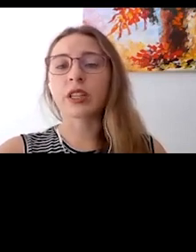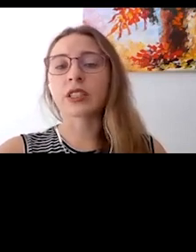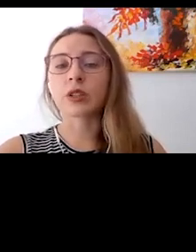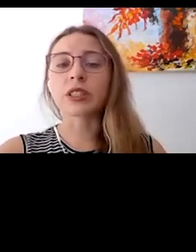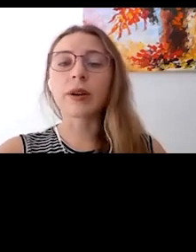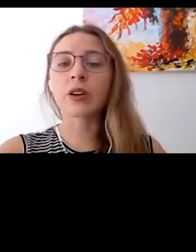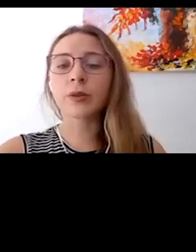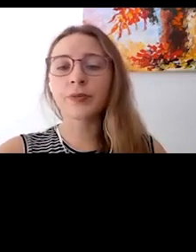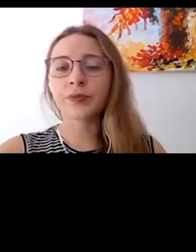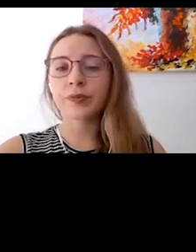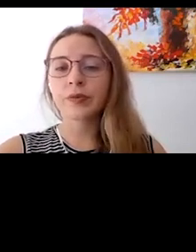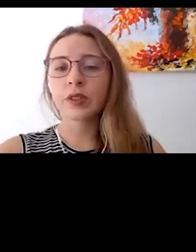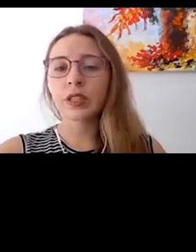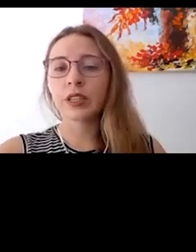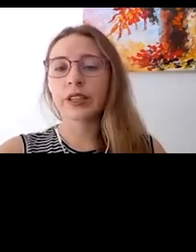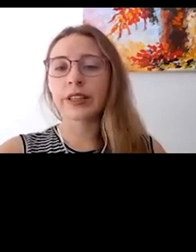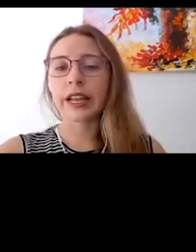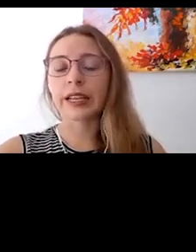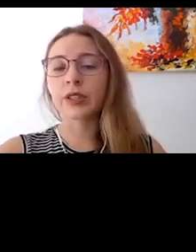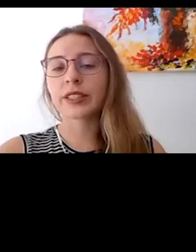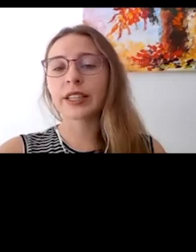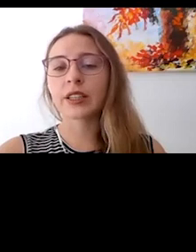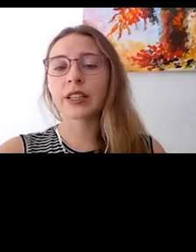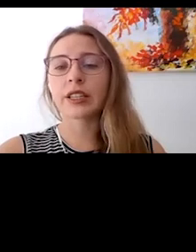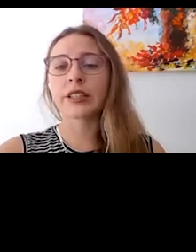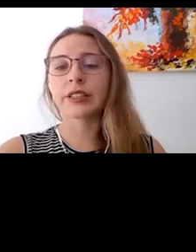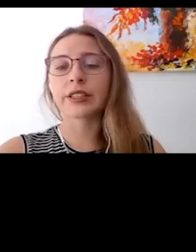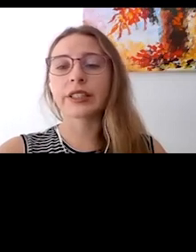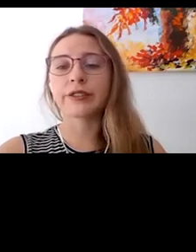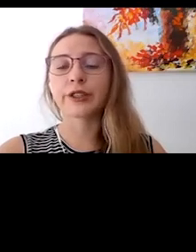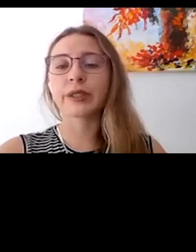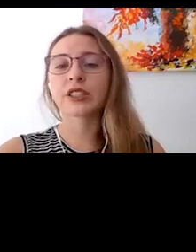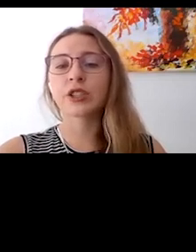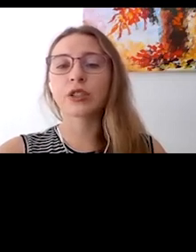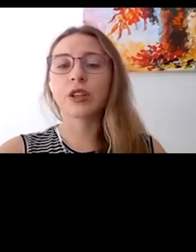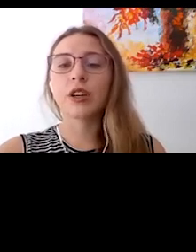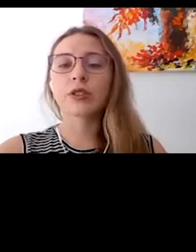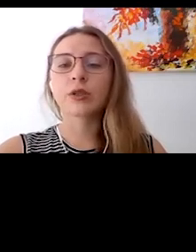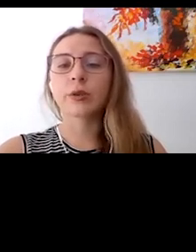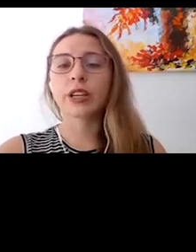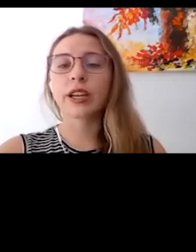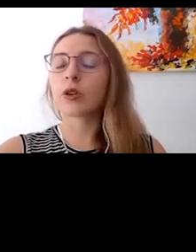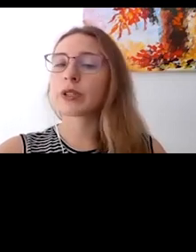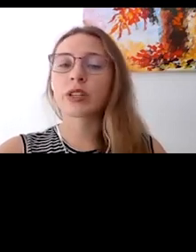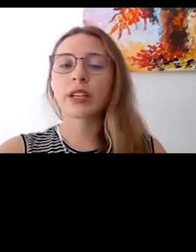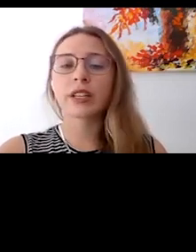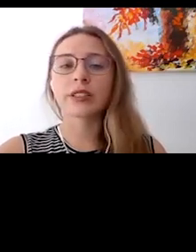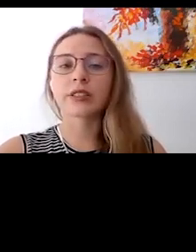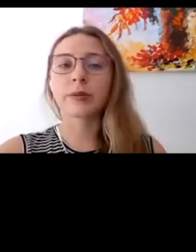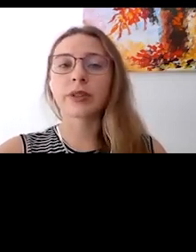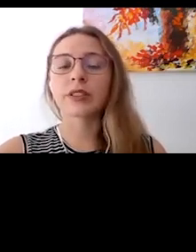se encuentran en el centro de trabajo. En caso de que tengan información sobre que alguna